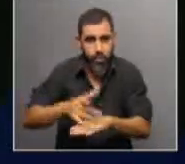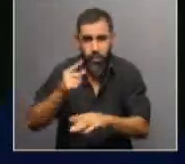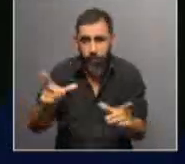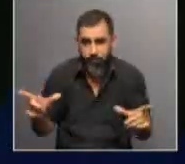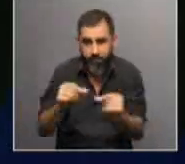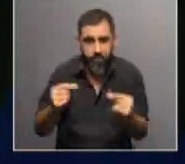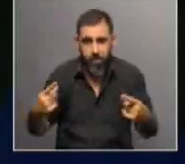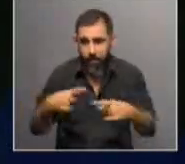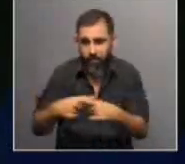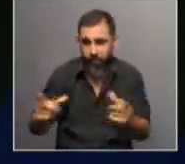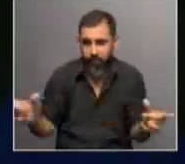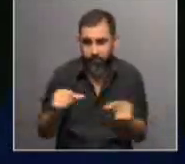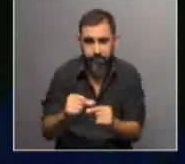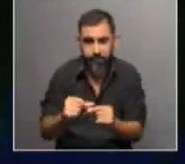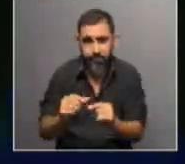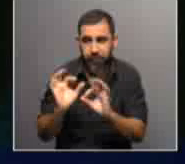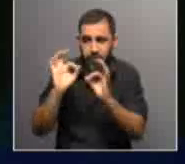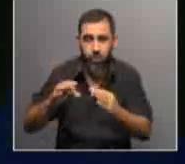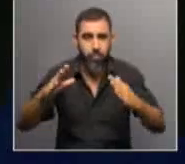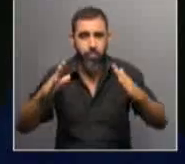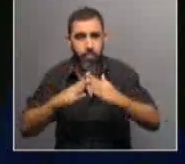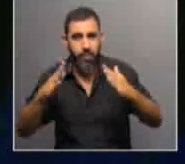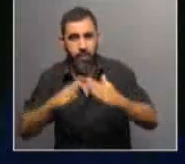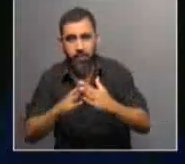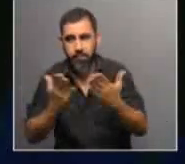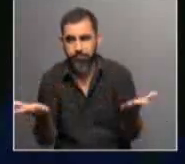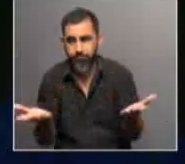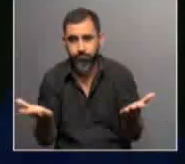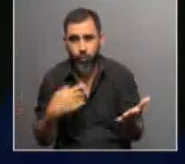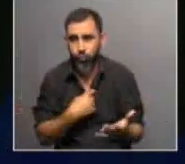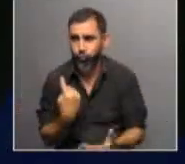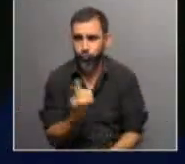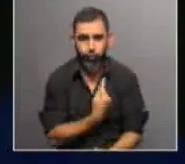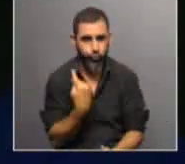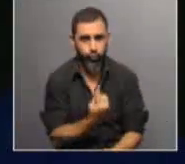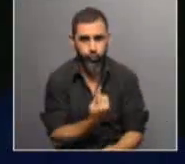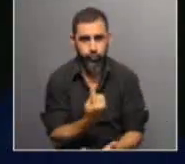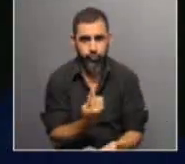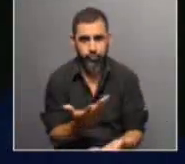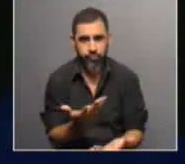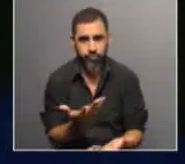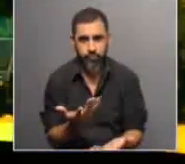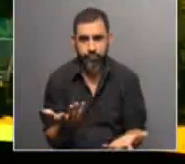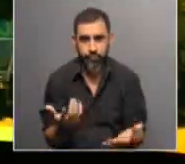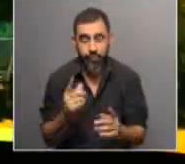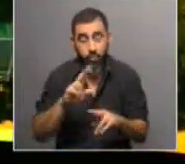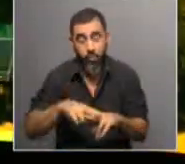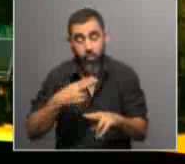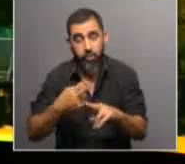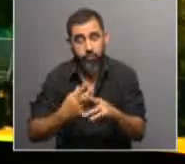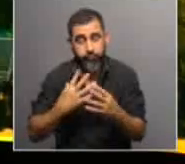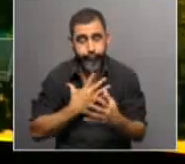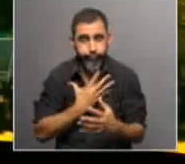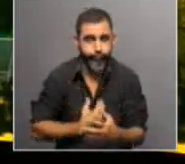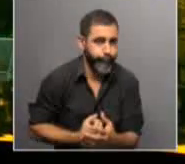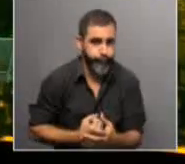terminó el partido, terminó el entrenamiento, vuelve a la casa. Solo. Ya está, ¿entendés? Está solo. Ese que yo